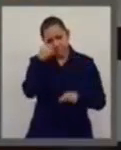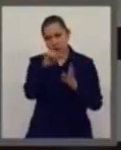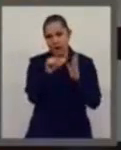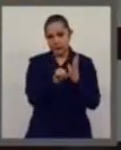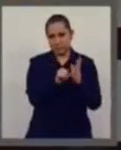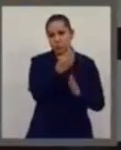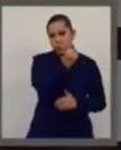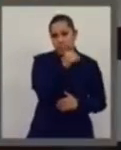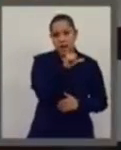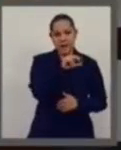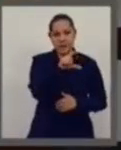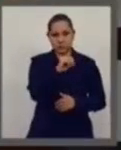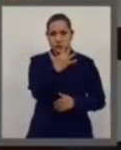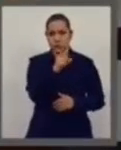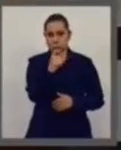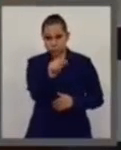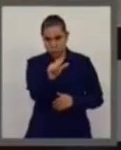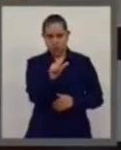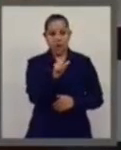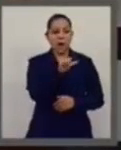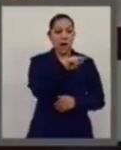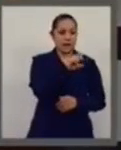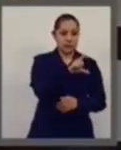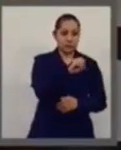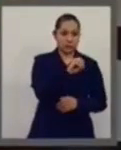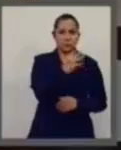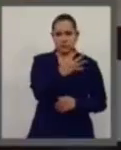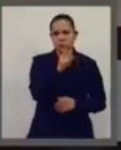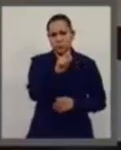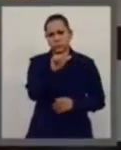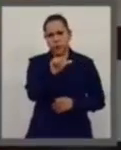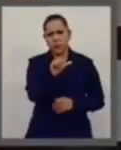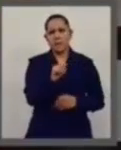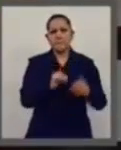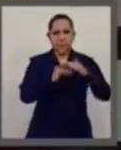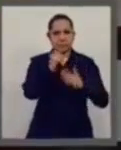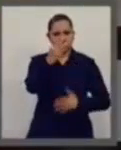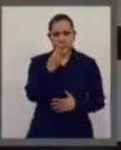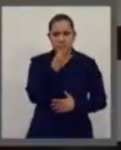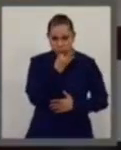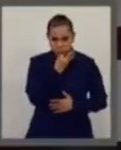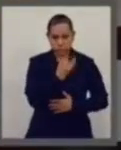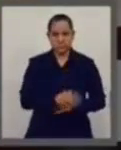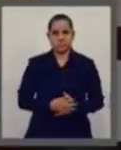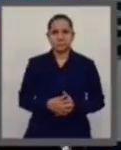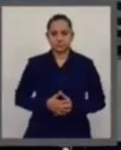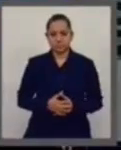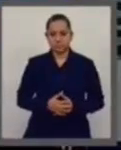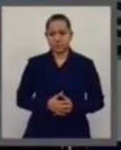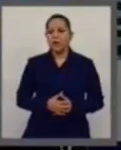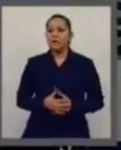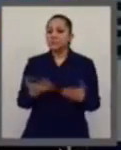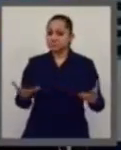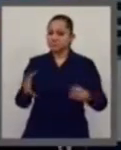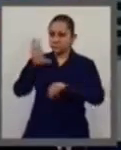anexo 5.A, anexo 5.A. Por 3 minutos. Con su